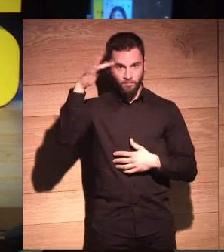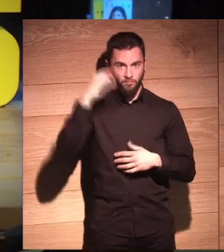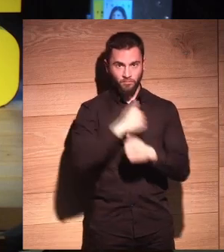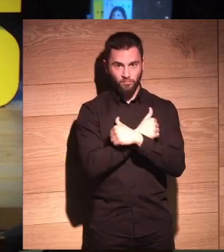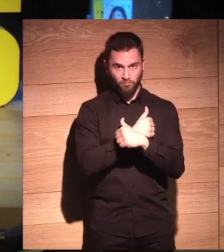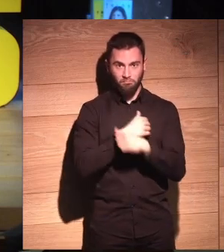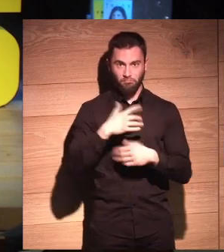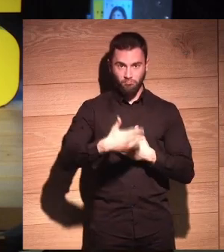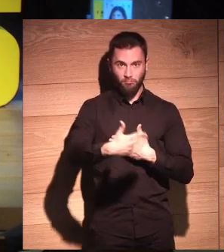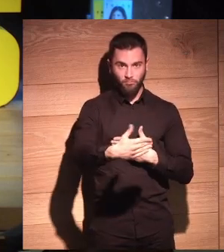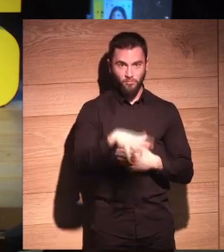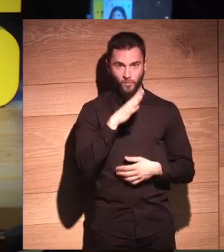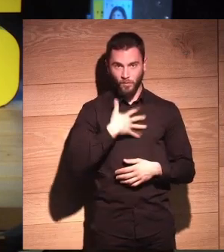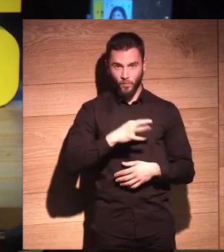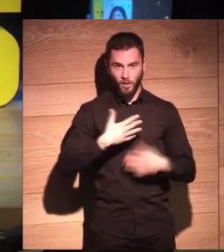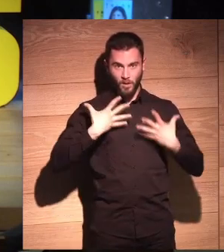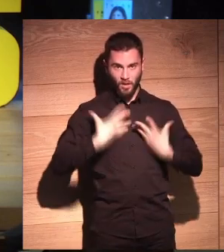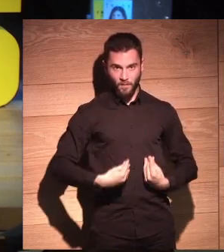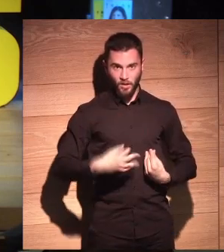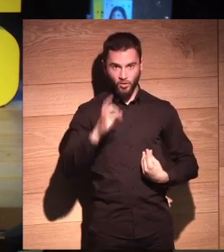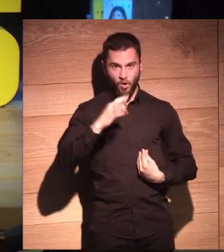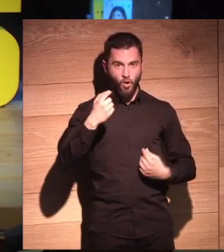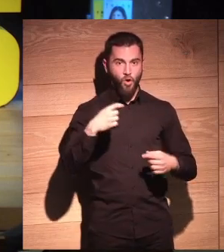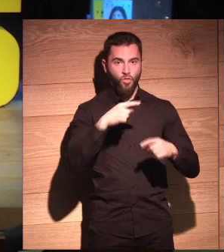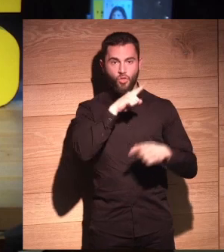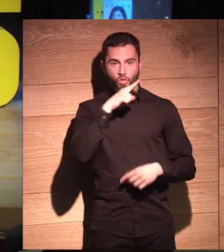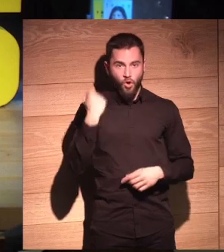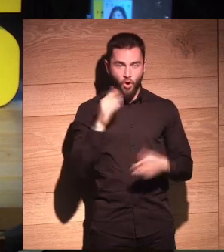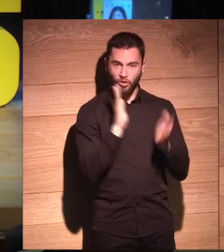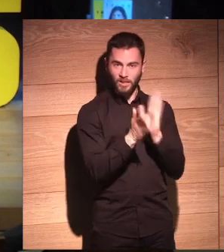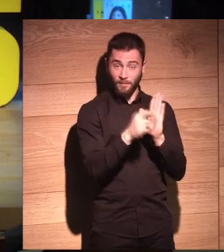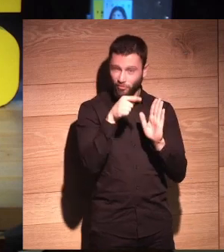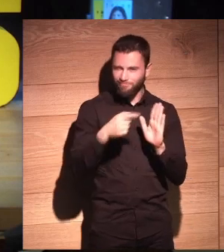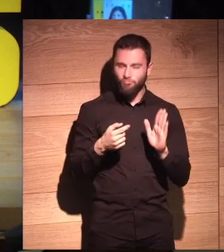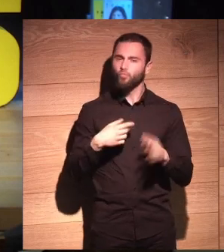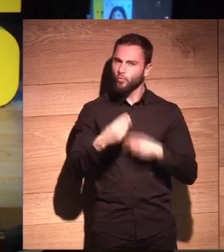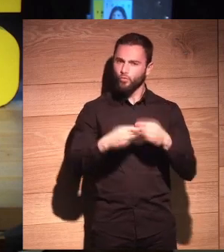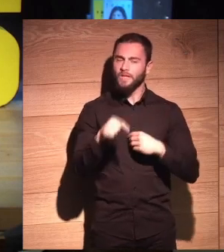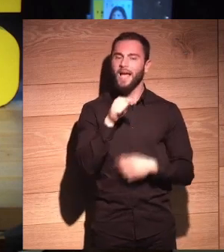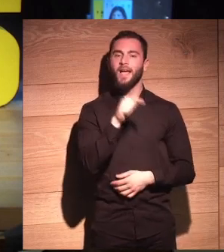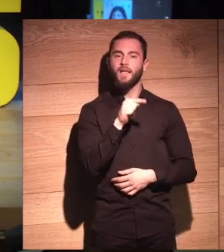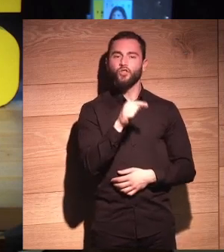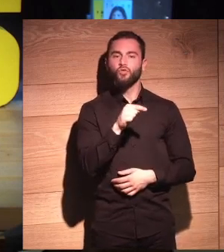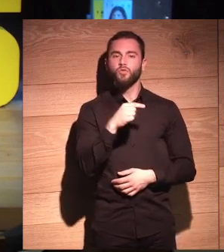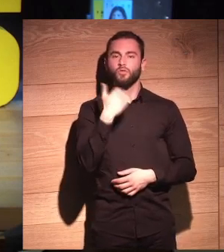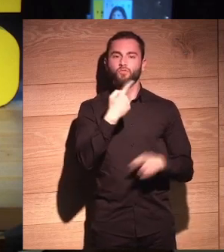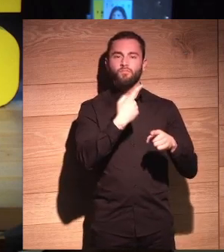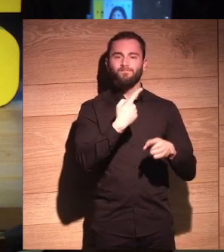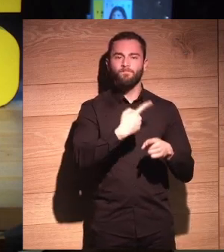la depresión hasta el tratamiento del dolor, hasta, y esto es un elemento novedoso, que es